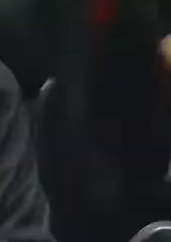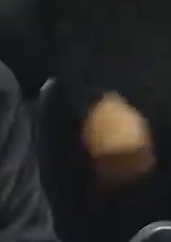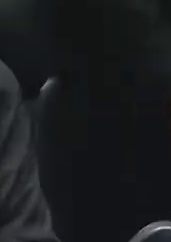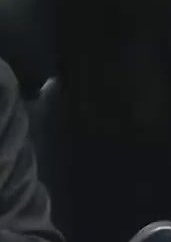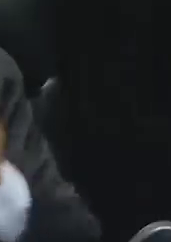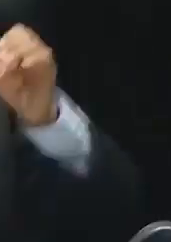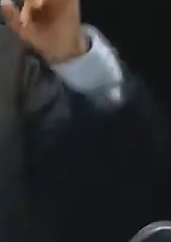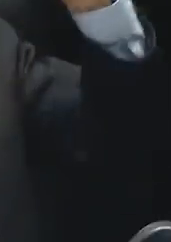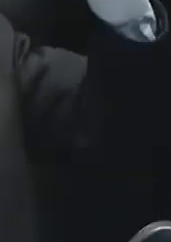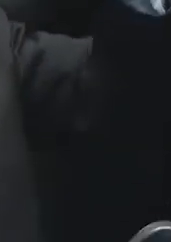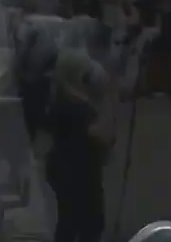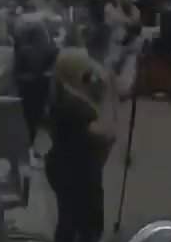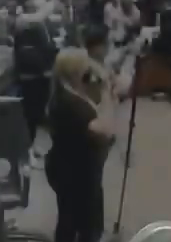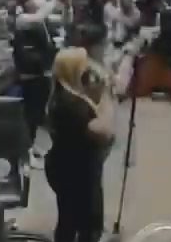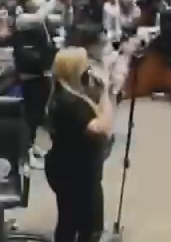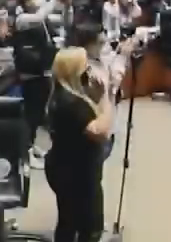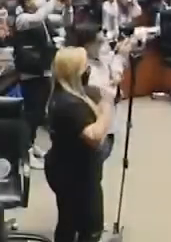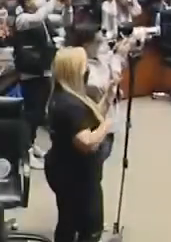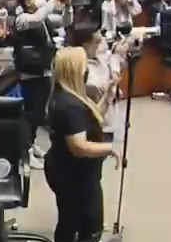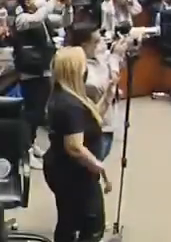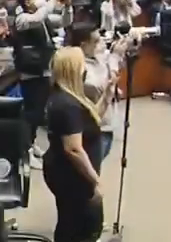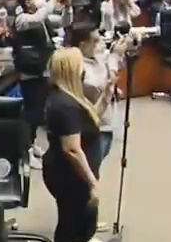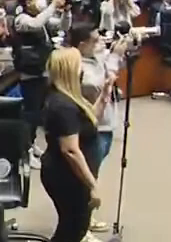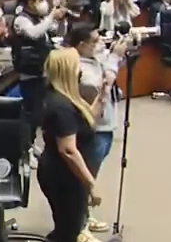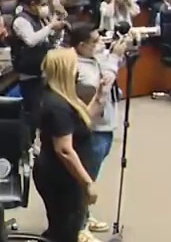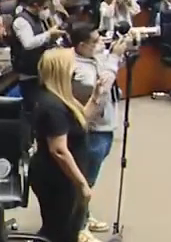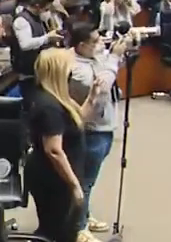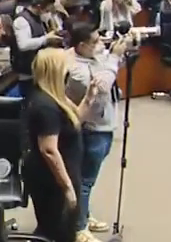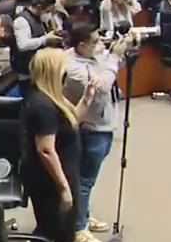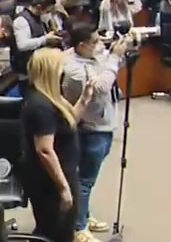beneficie, subrayó Monreal. Los integrantes de este primer